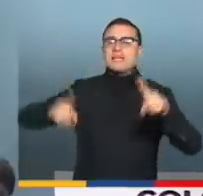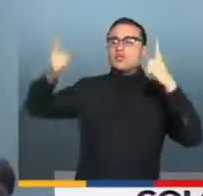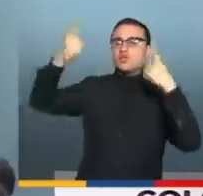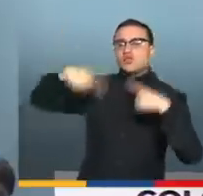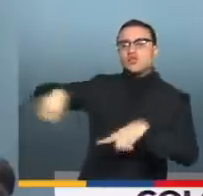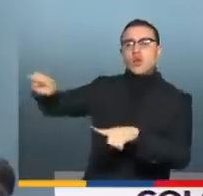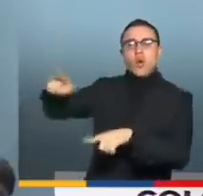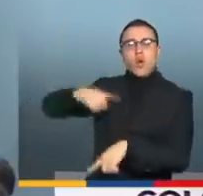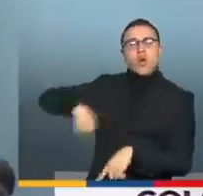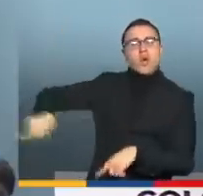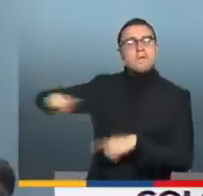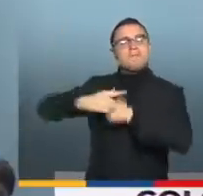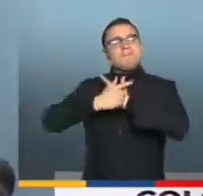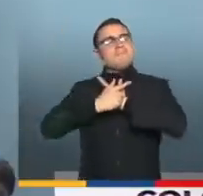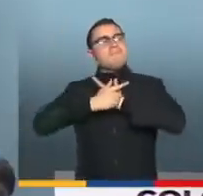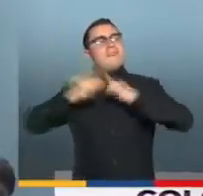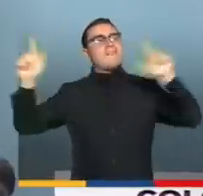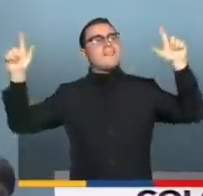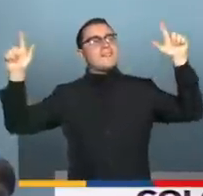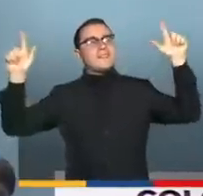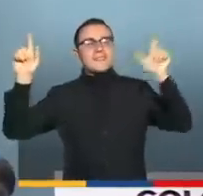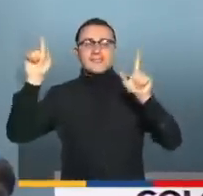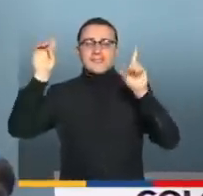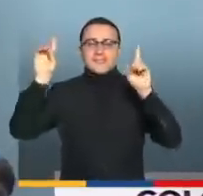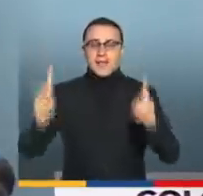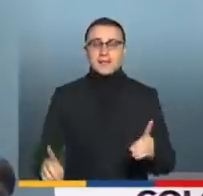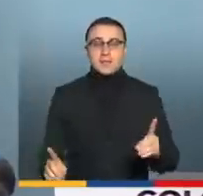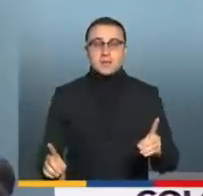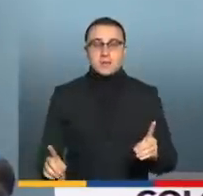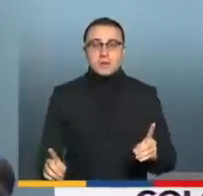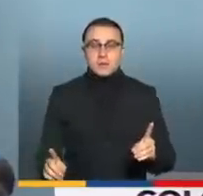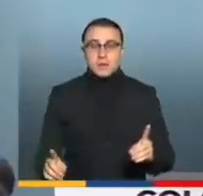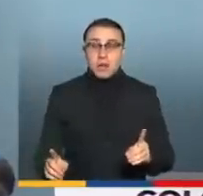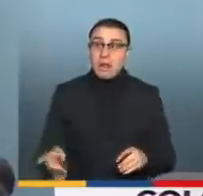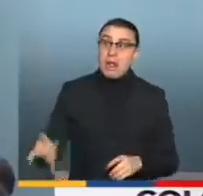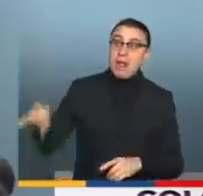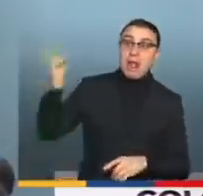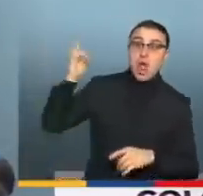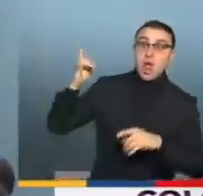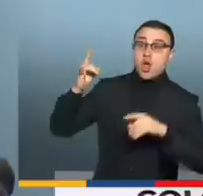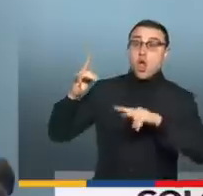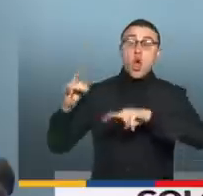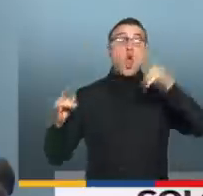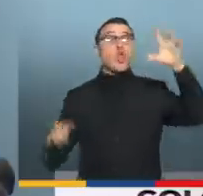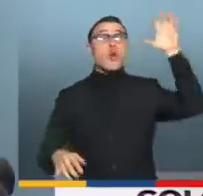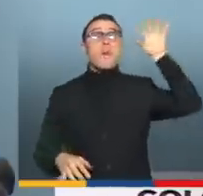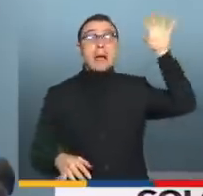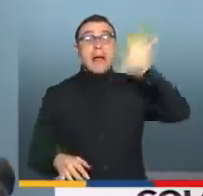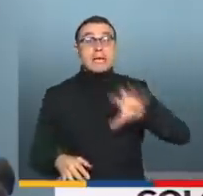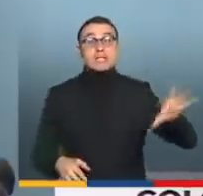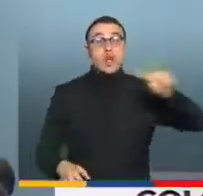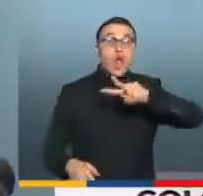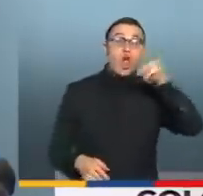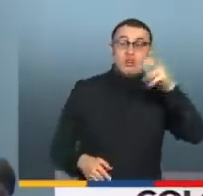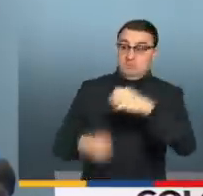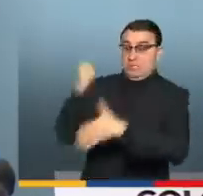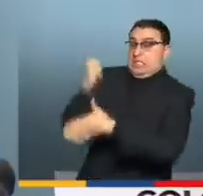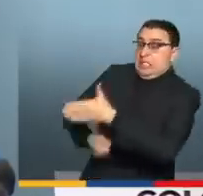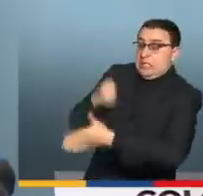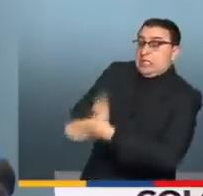en profunda libertad, sin que nadie fuera de su país los